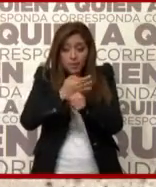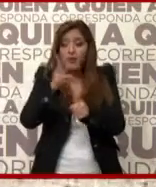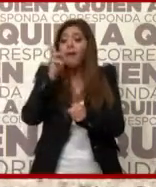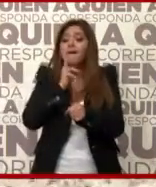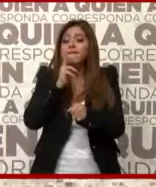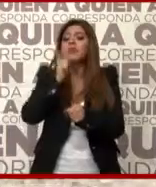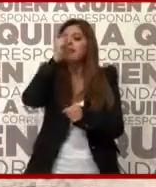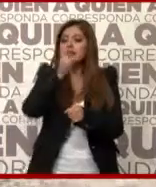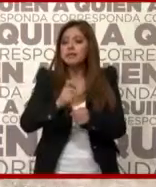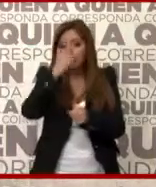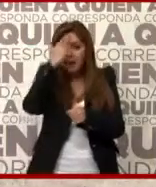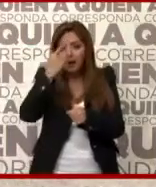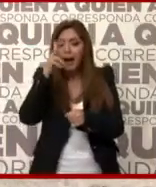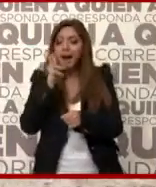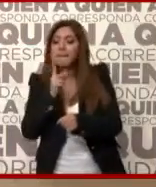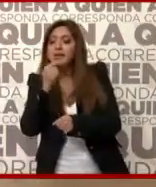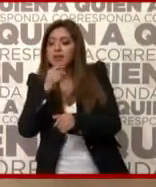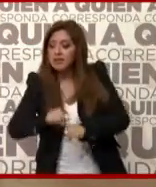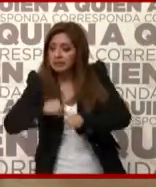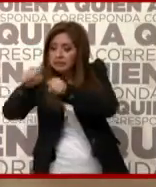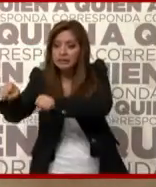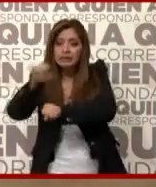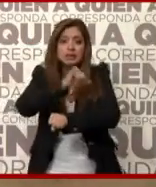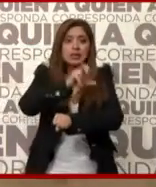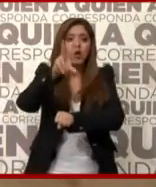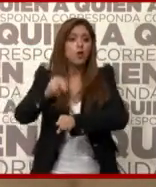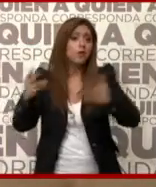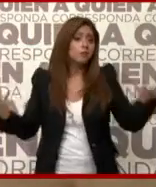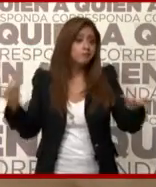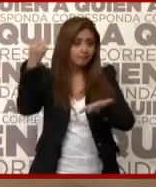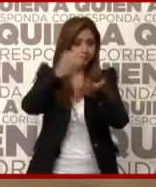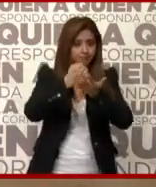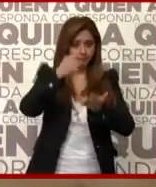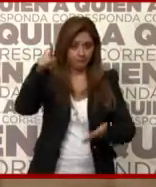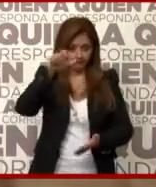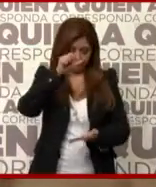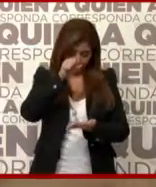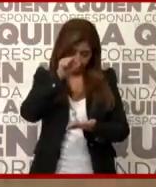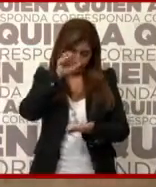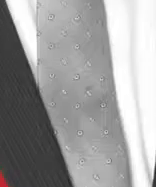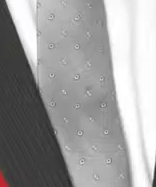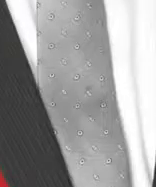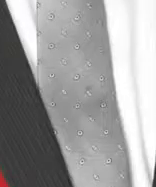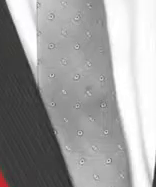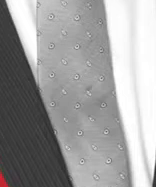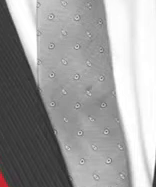dar una justa resolución. Elena Chávez, a quien corresponda.